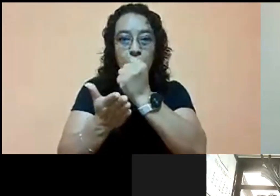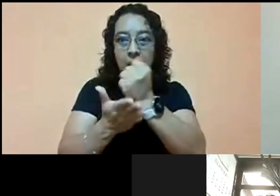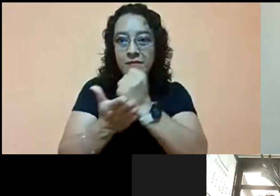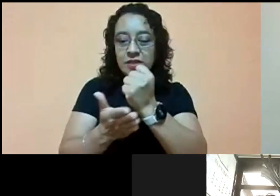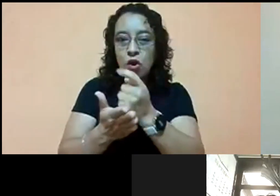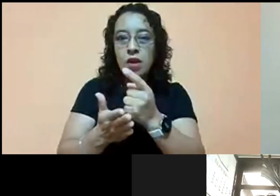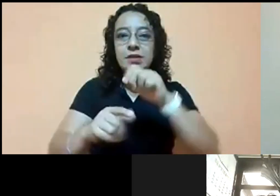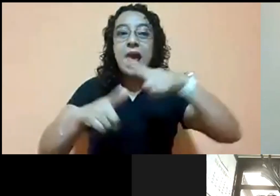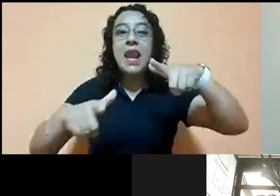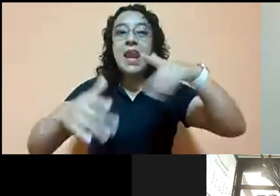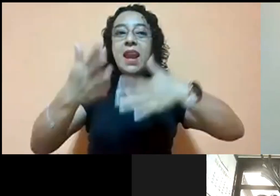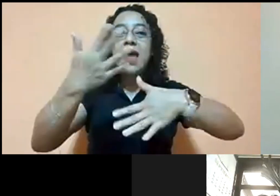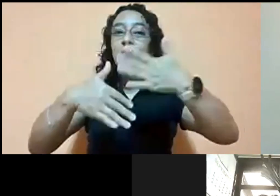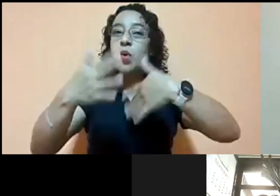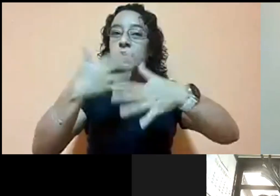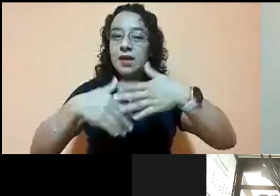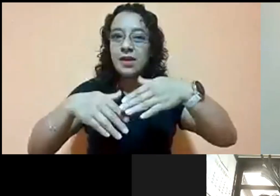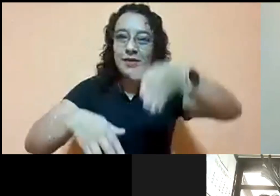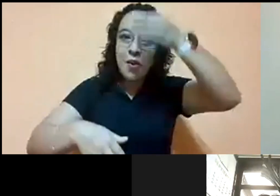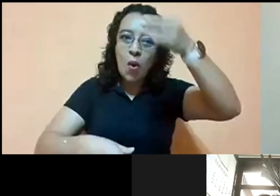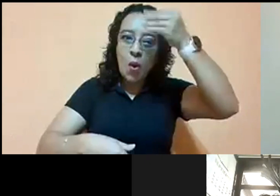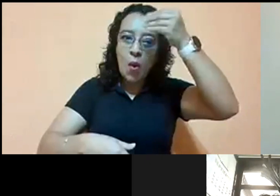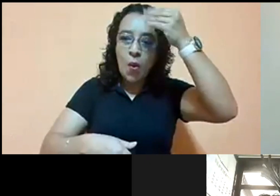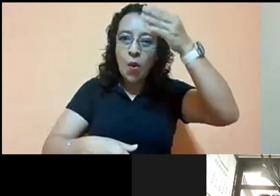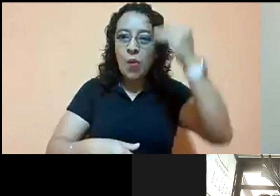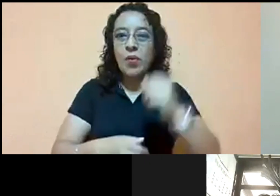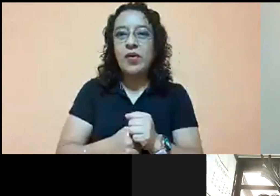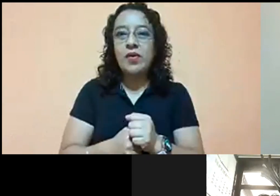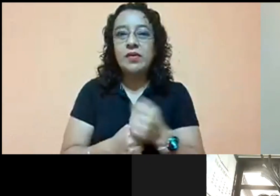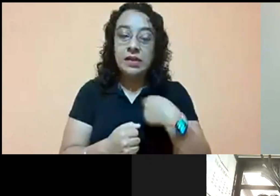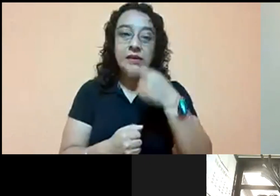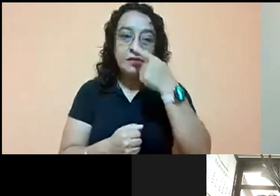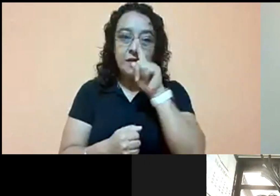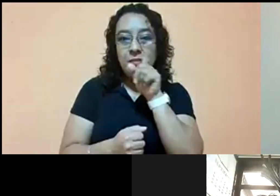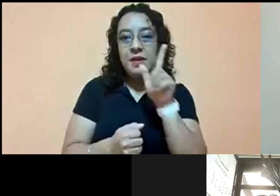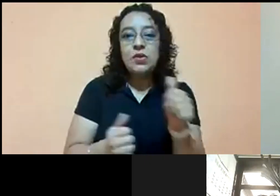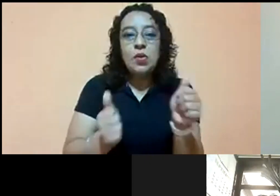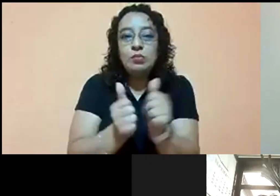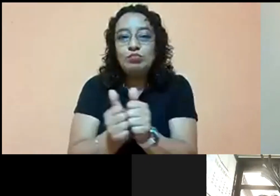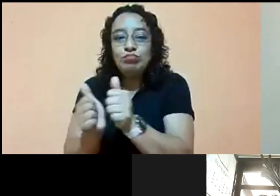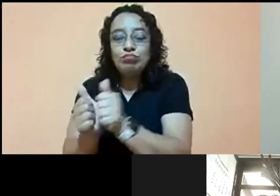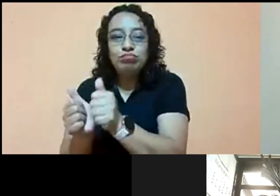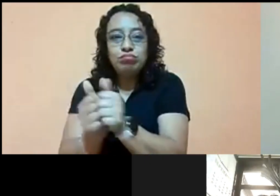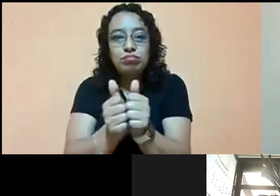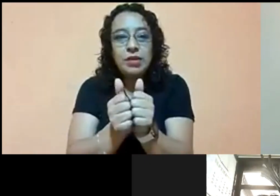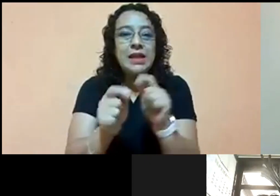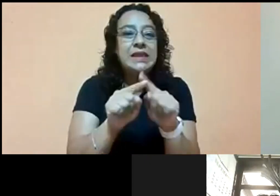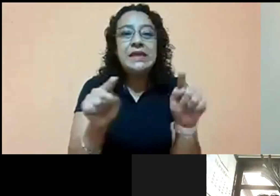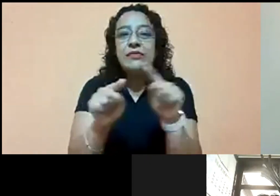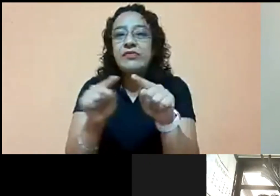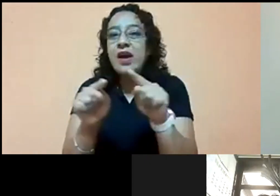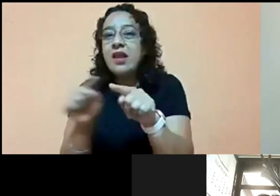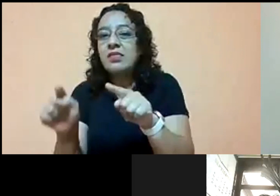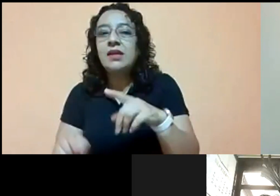del SINAE, que son asesores de acompañamiento a los diferentes distritos, son autoridades